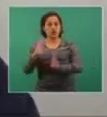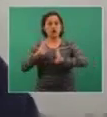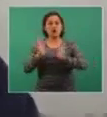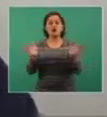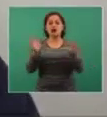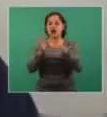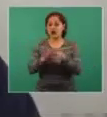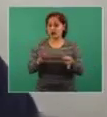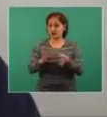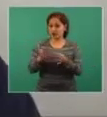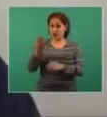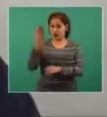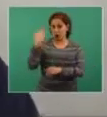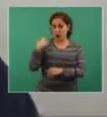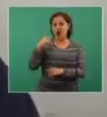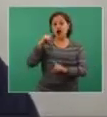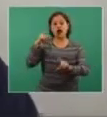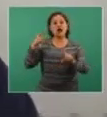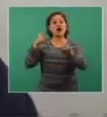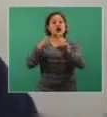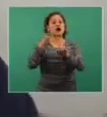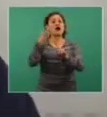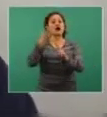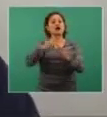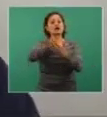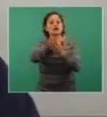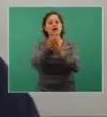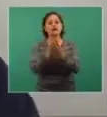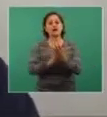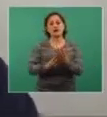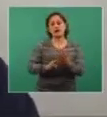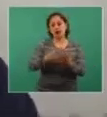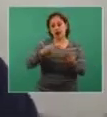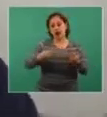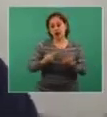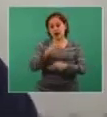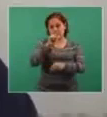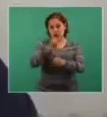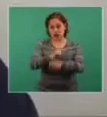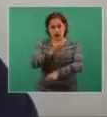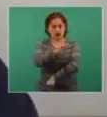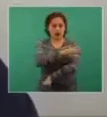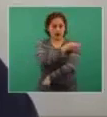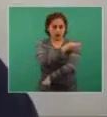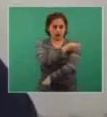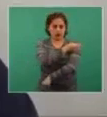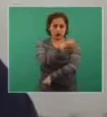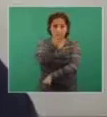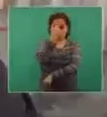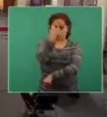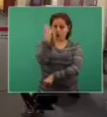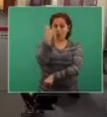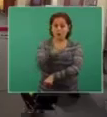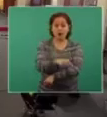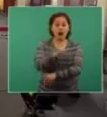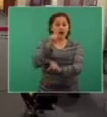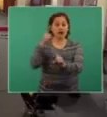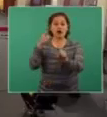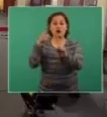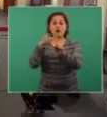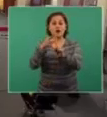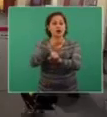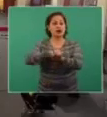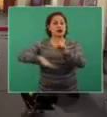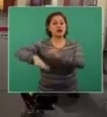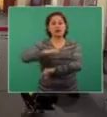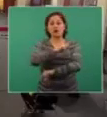definidas en la Política Nacional de Vacunación y entonces avanzar lo antes posible para que toda la población mexicana